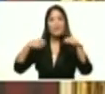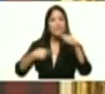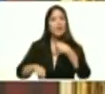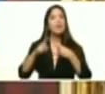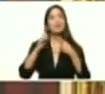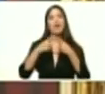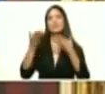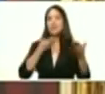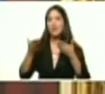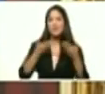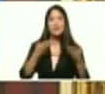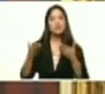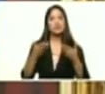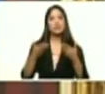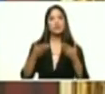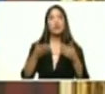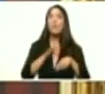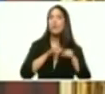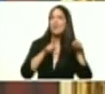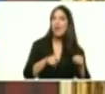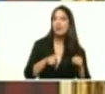bienes y servicios, vulnerado,